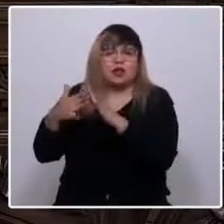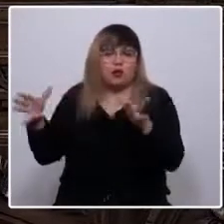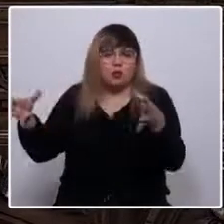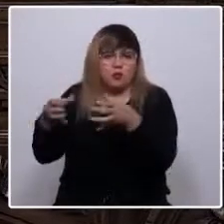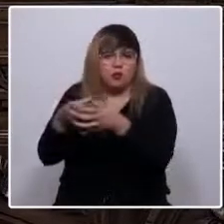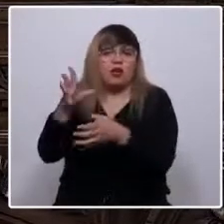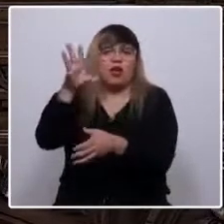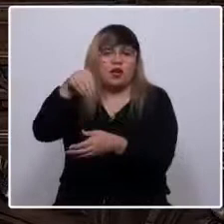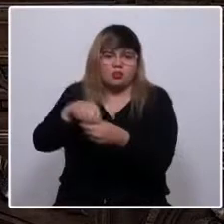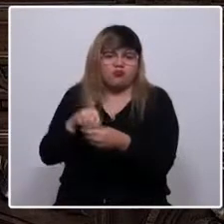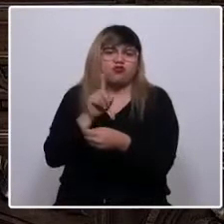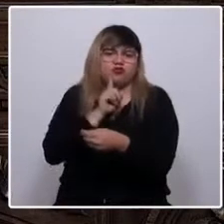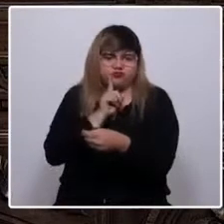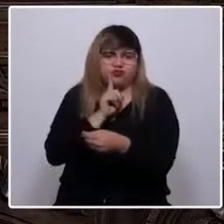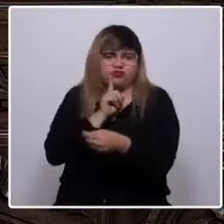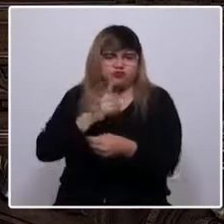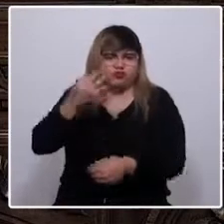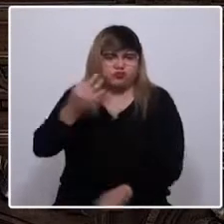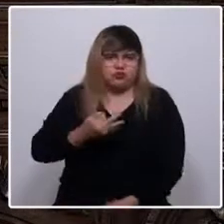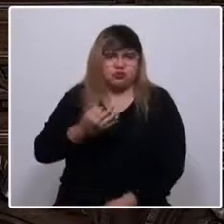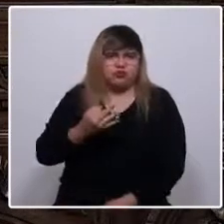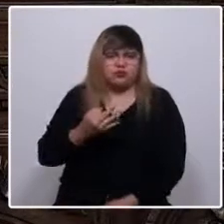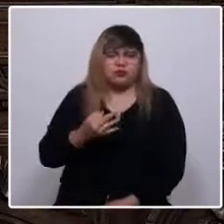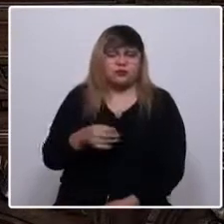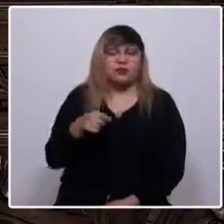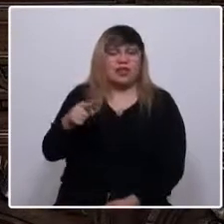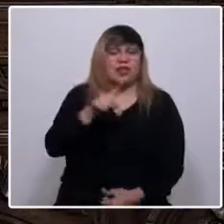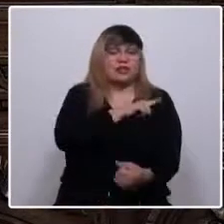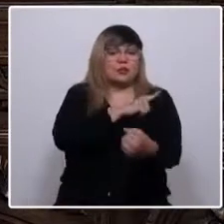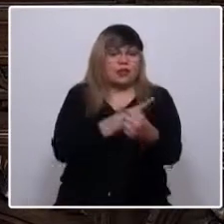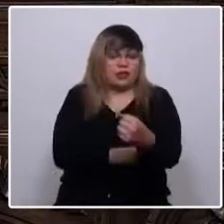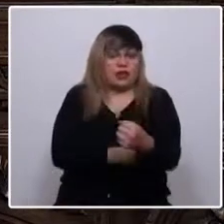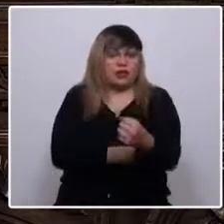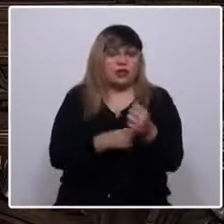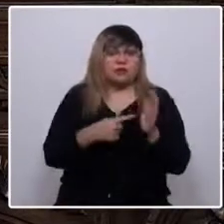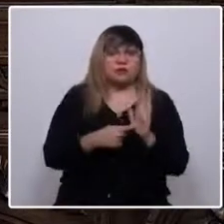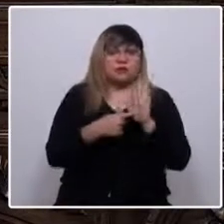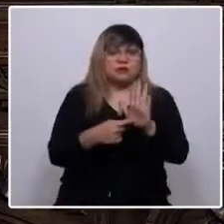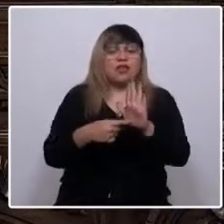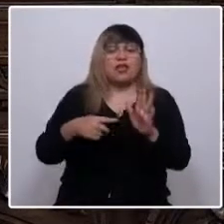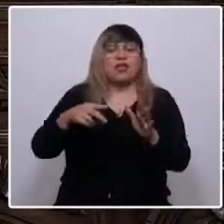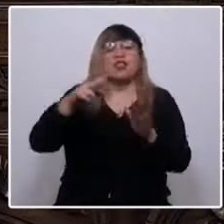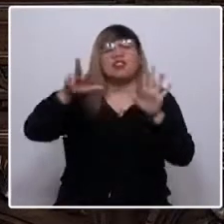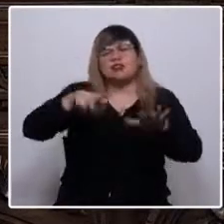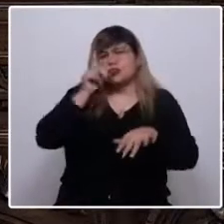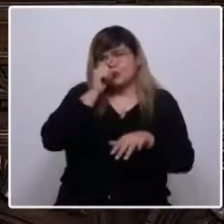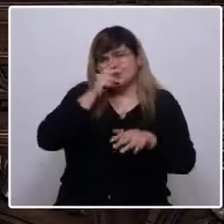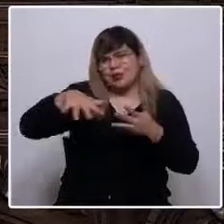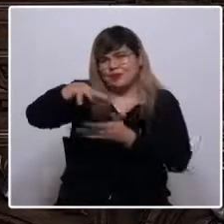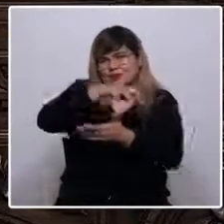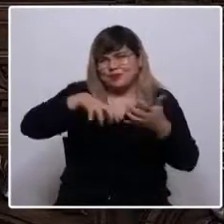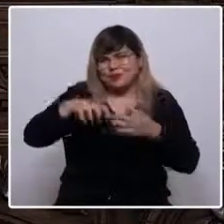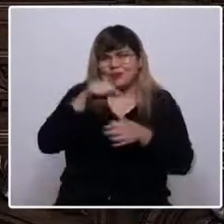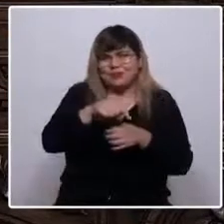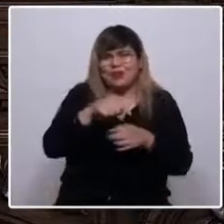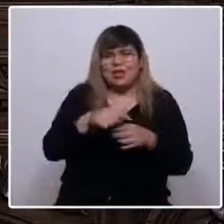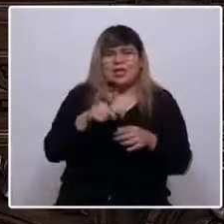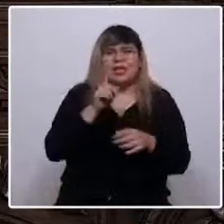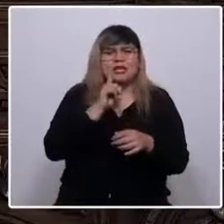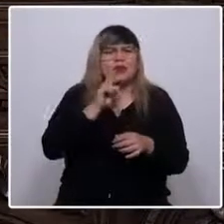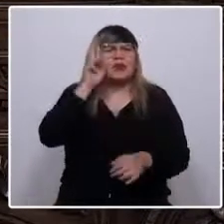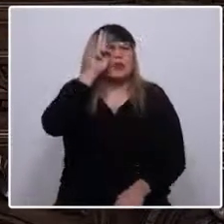de manera efectiva me refiero a ese poder que se manifestó en el exterior y que nos tiene en este punto de inflexión